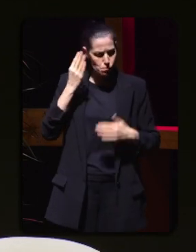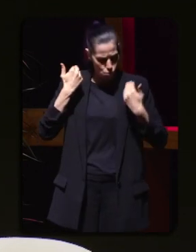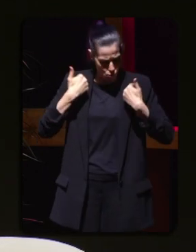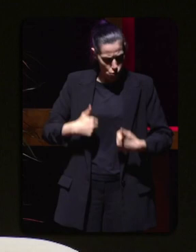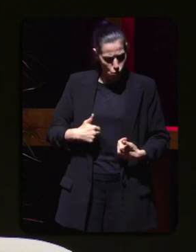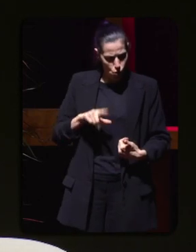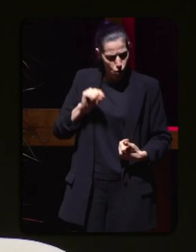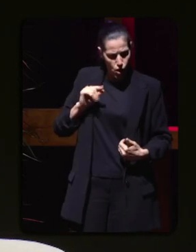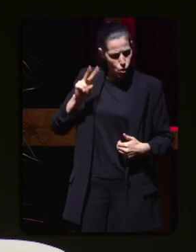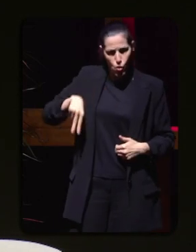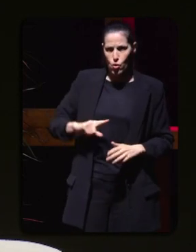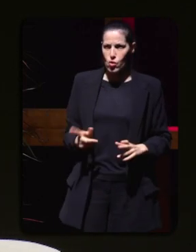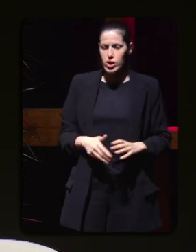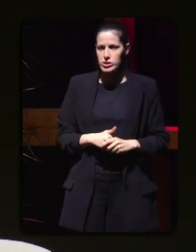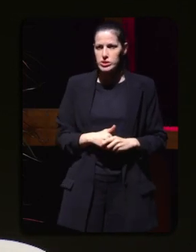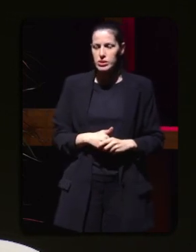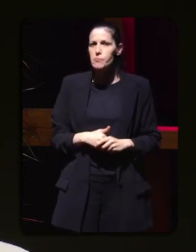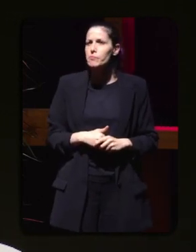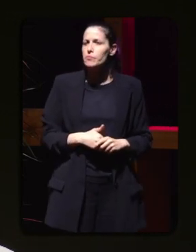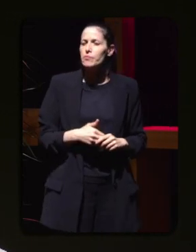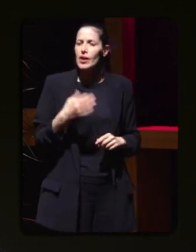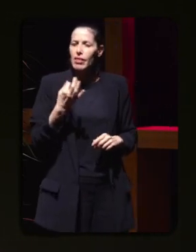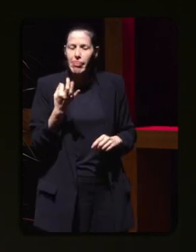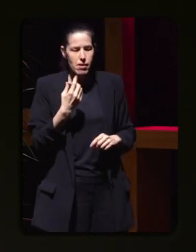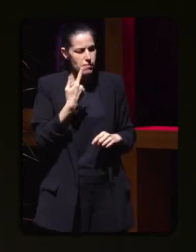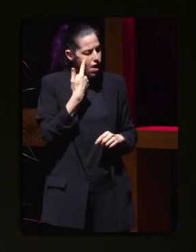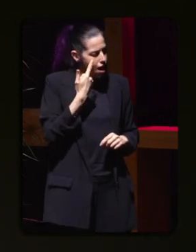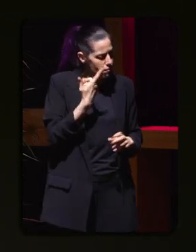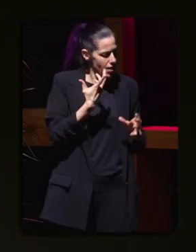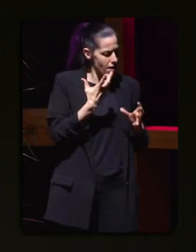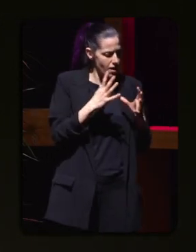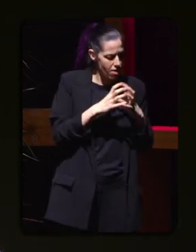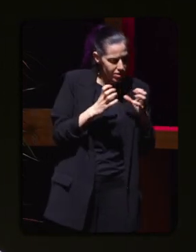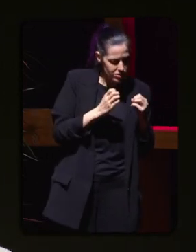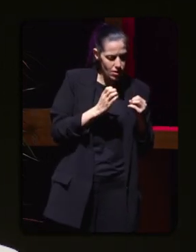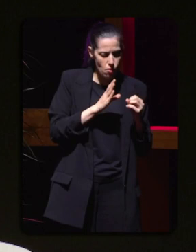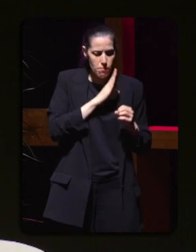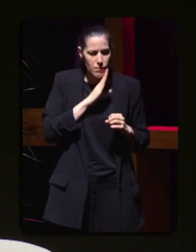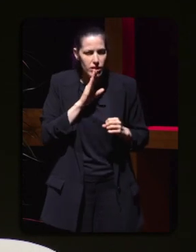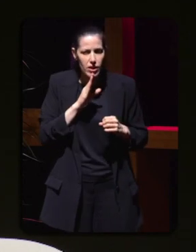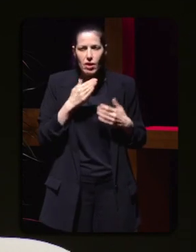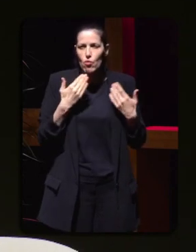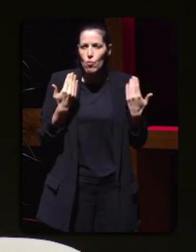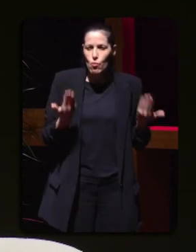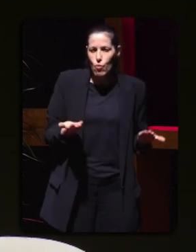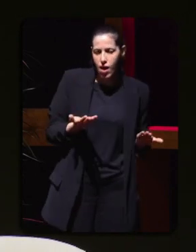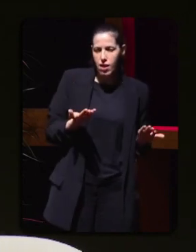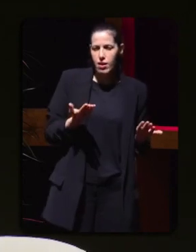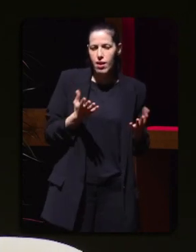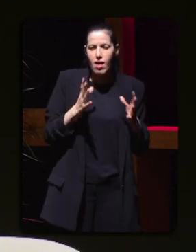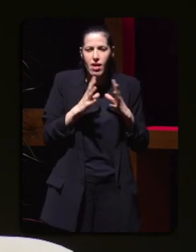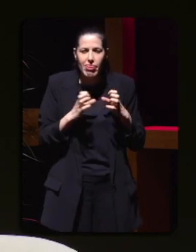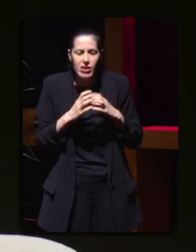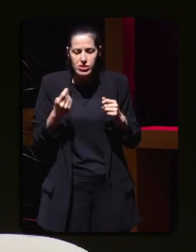qué relación tenemos con nuestra propia maternidad y con nuestro propio deseo de maternidad y con nuestro deseo